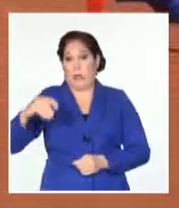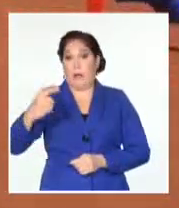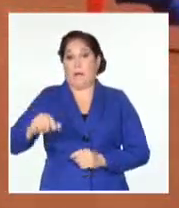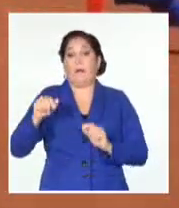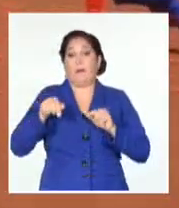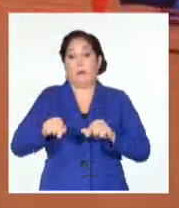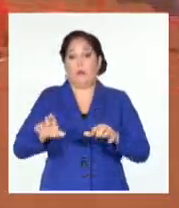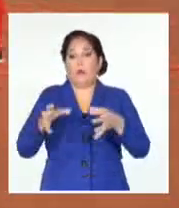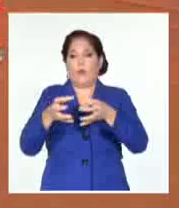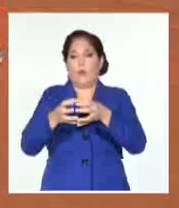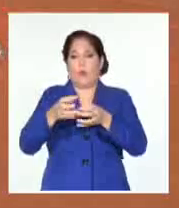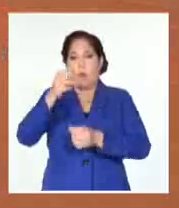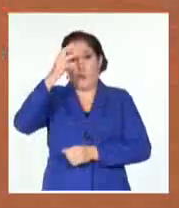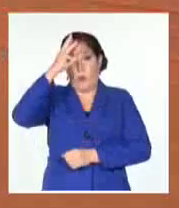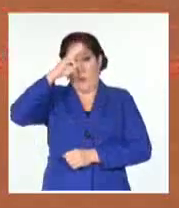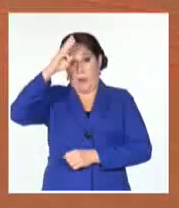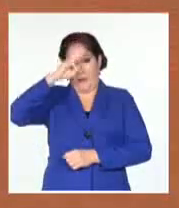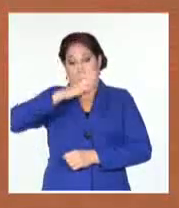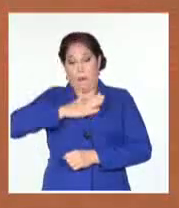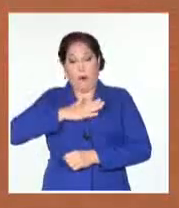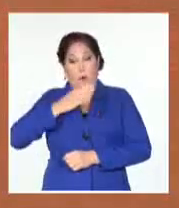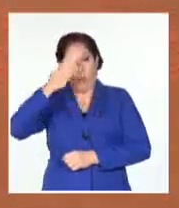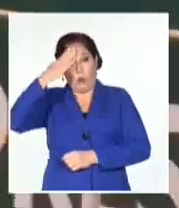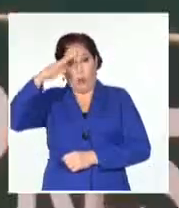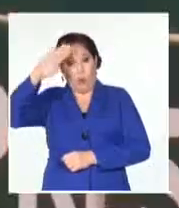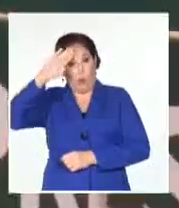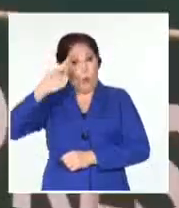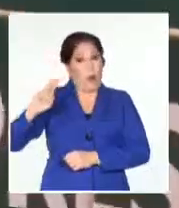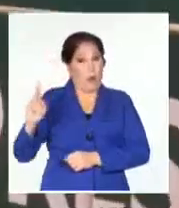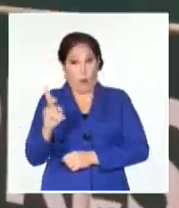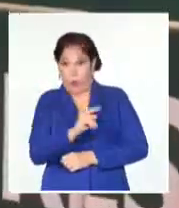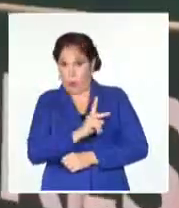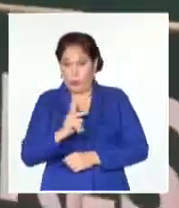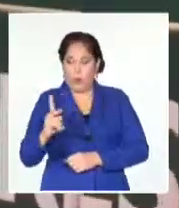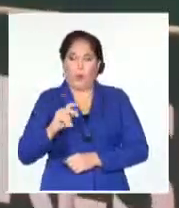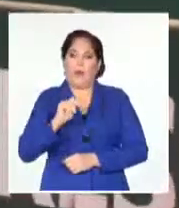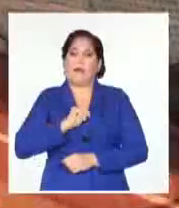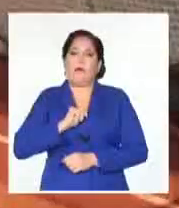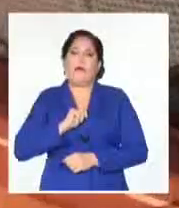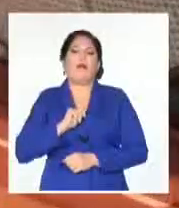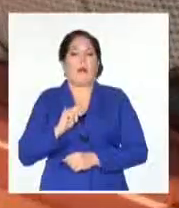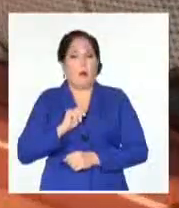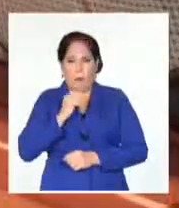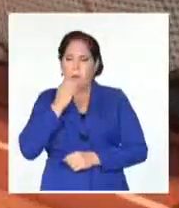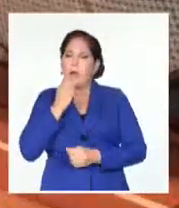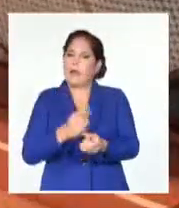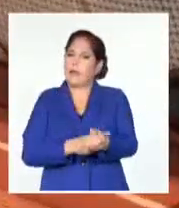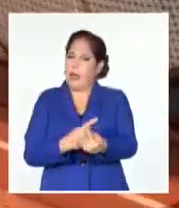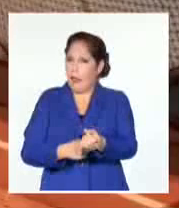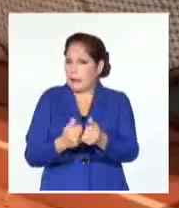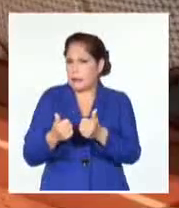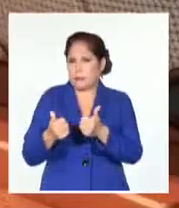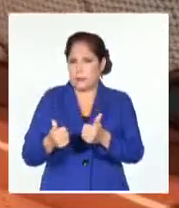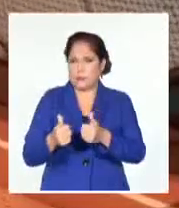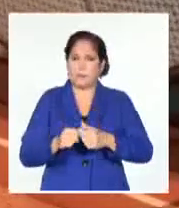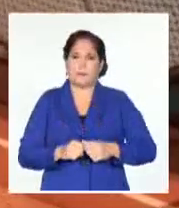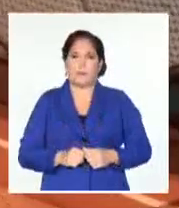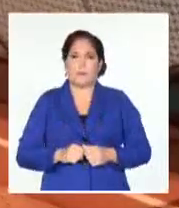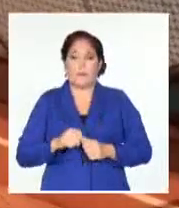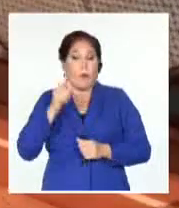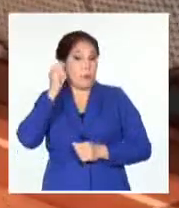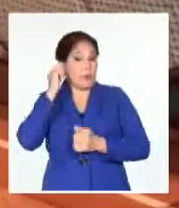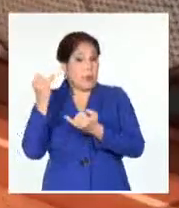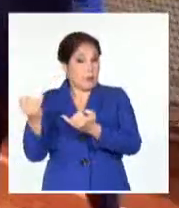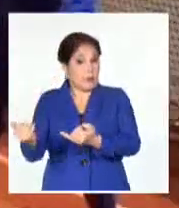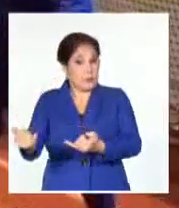selección cubana en Mérida buscan que el equipo trate de acomodarse al Kukulcán Álamo. Desde México, Rosa María